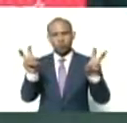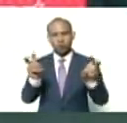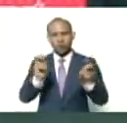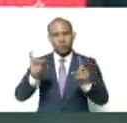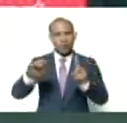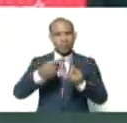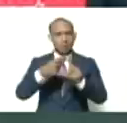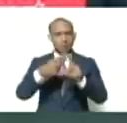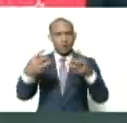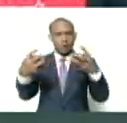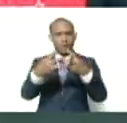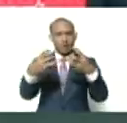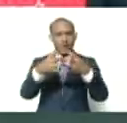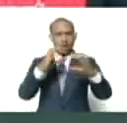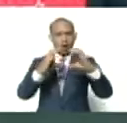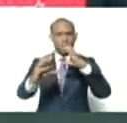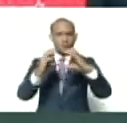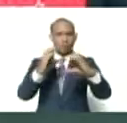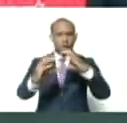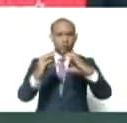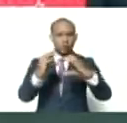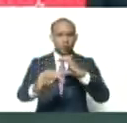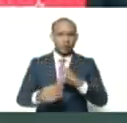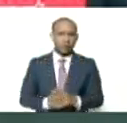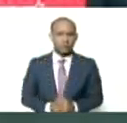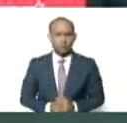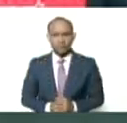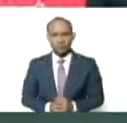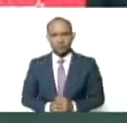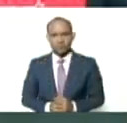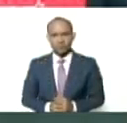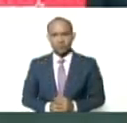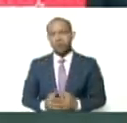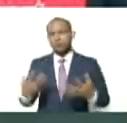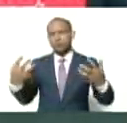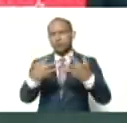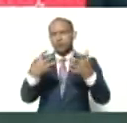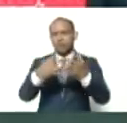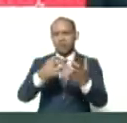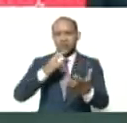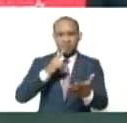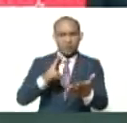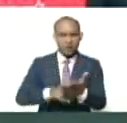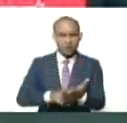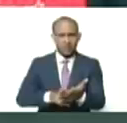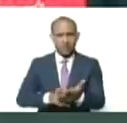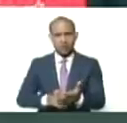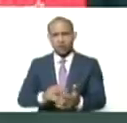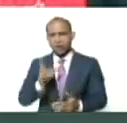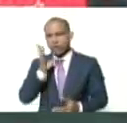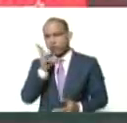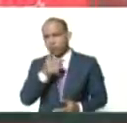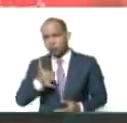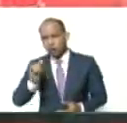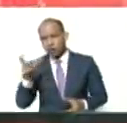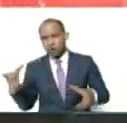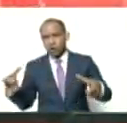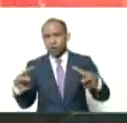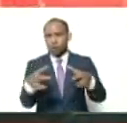Primero, la batalla comunicacional. La batalla por la verdad. No hay reunión que